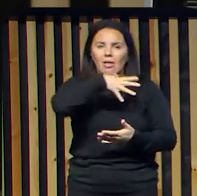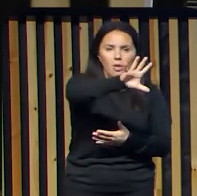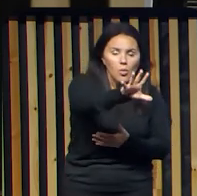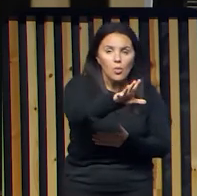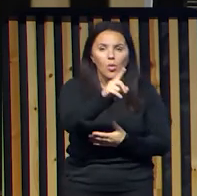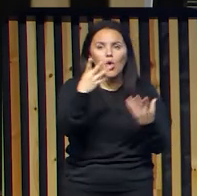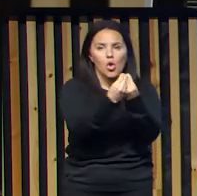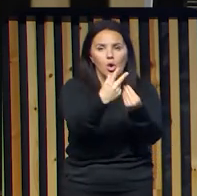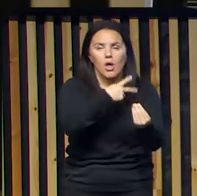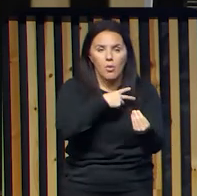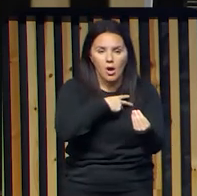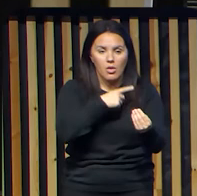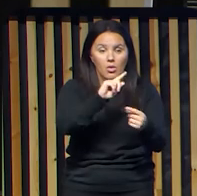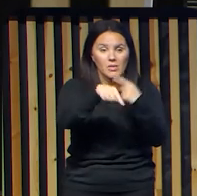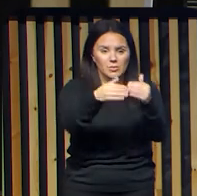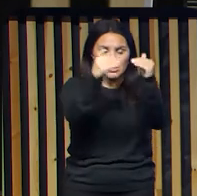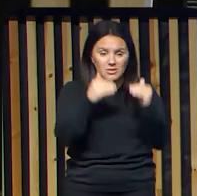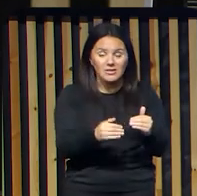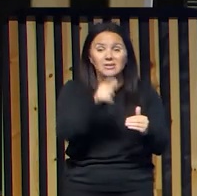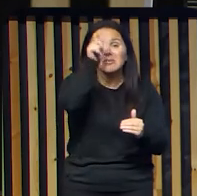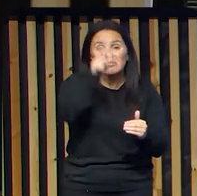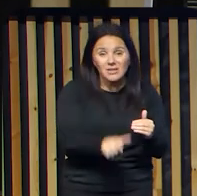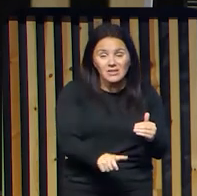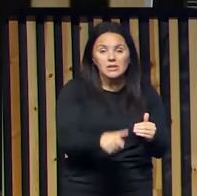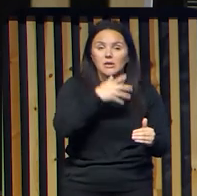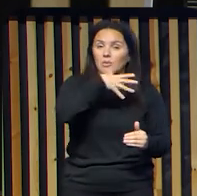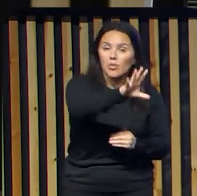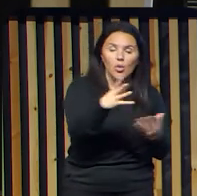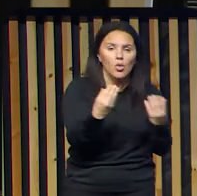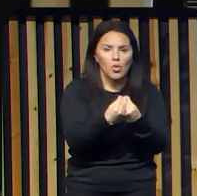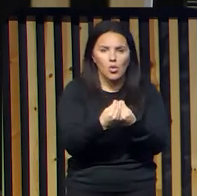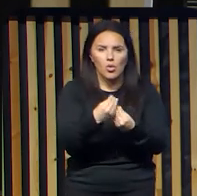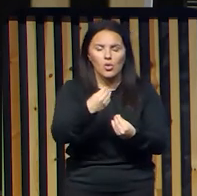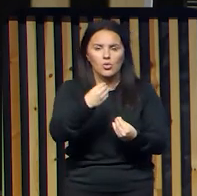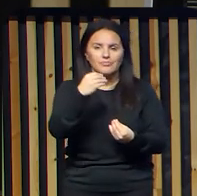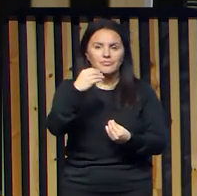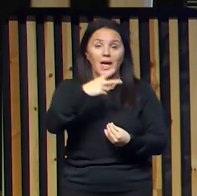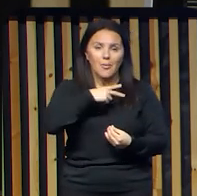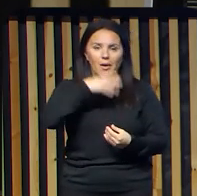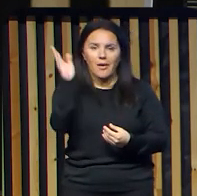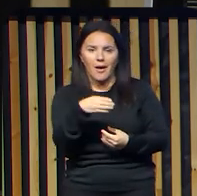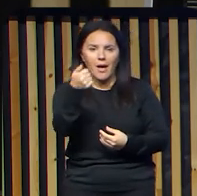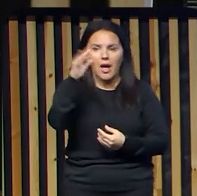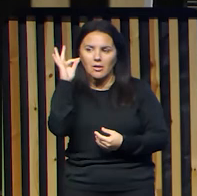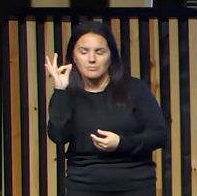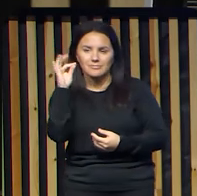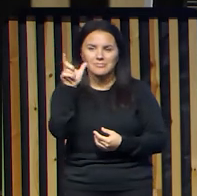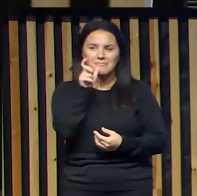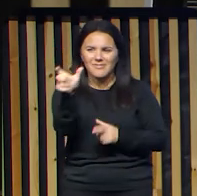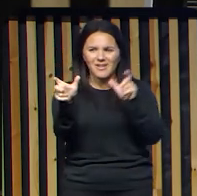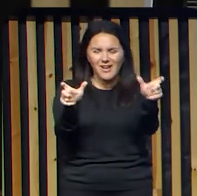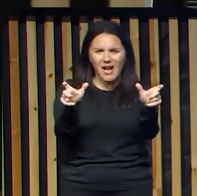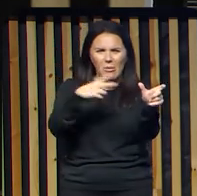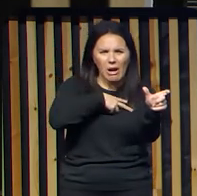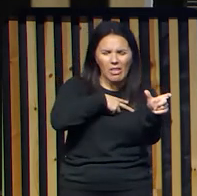letrado barra a Y dices va Pero hay un letrado y un abogado Entonces lo mismo y por qué le